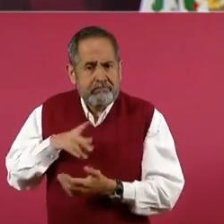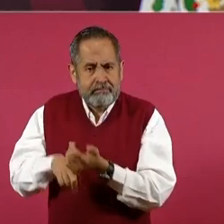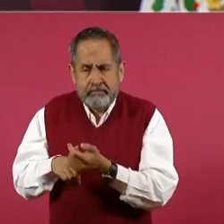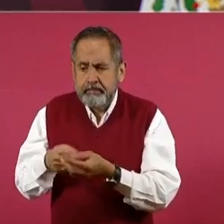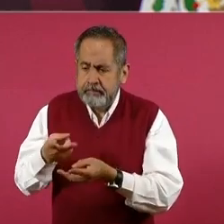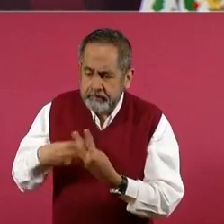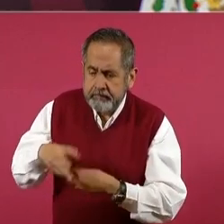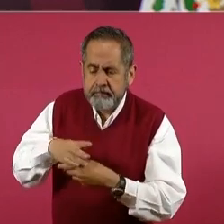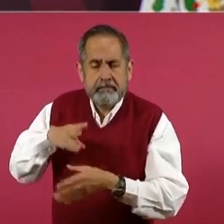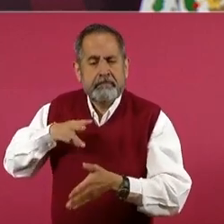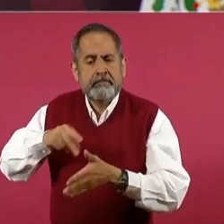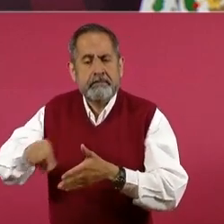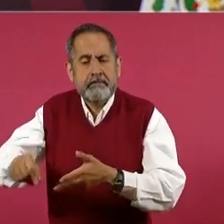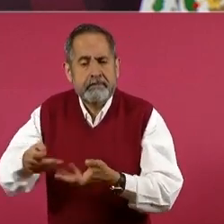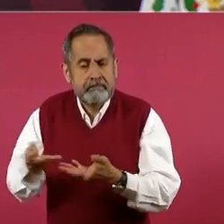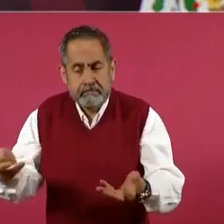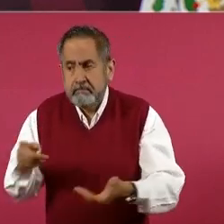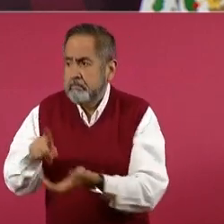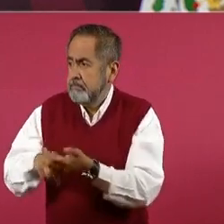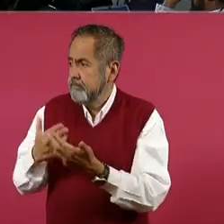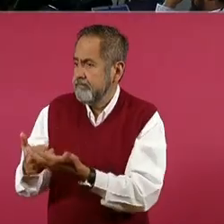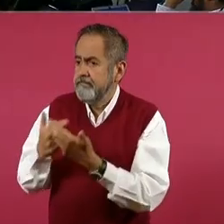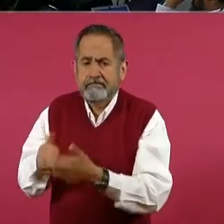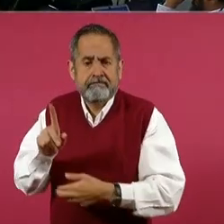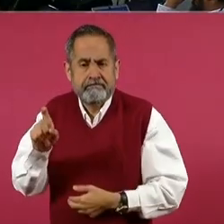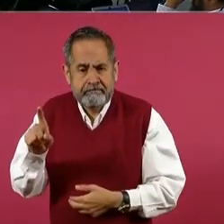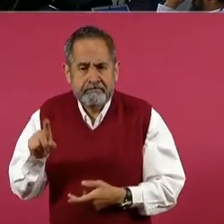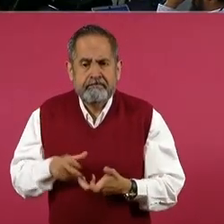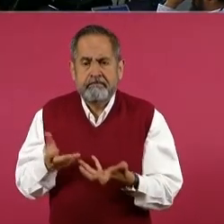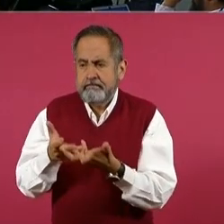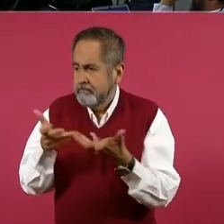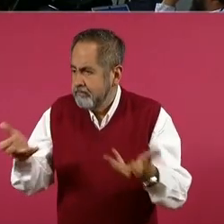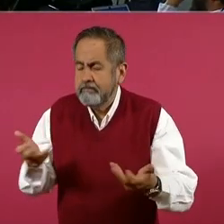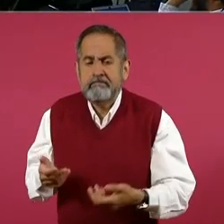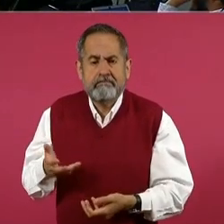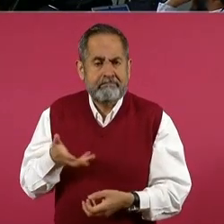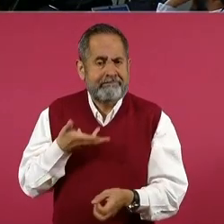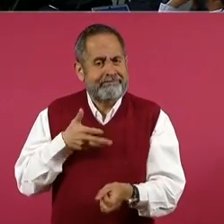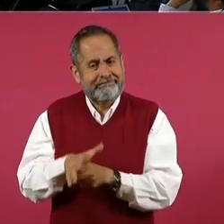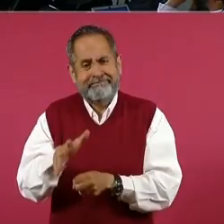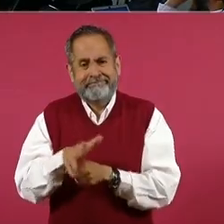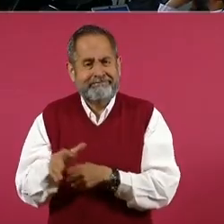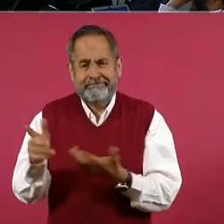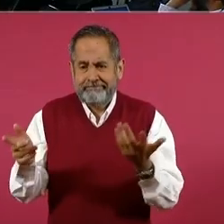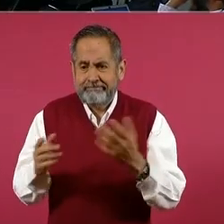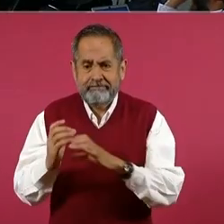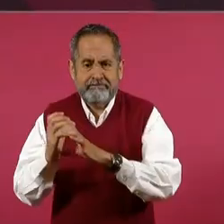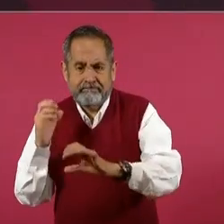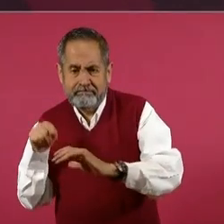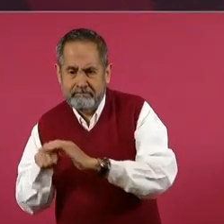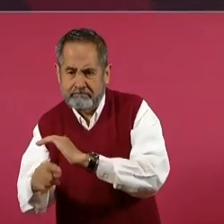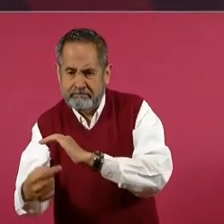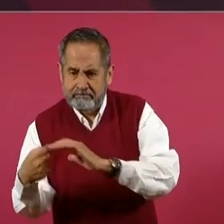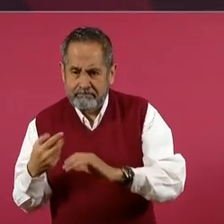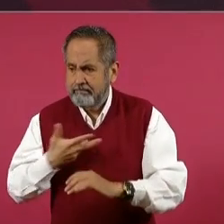producir los fertilizantes, se tiene el agua, el terreno, los ductos,